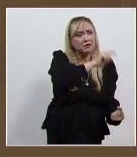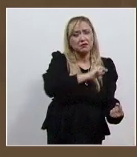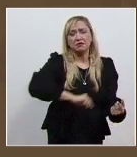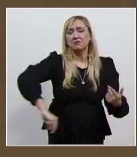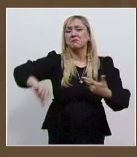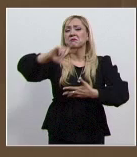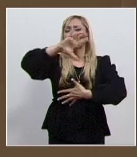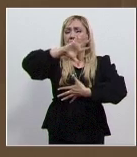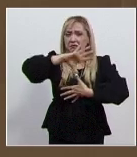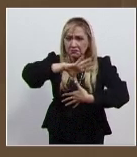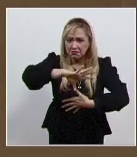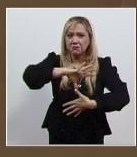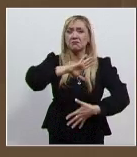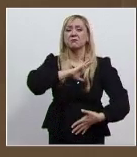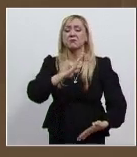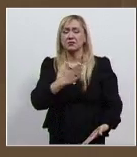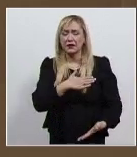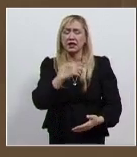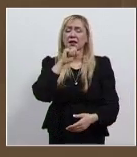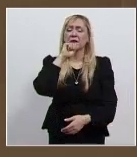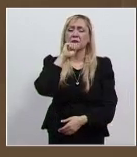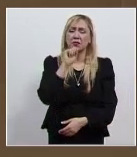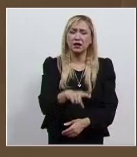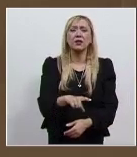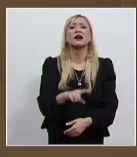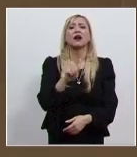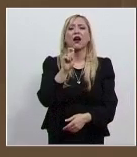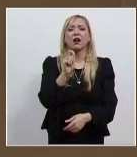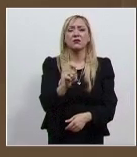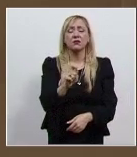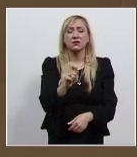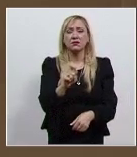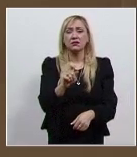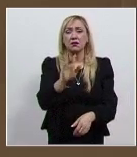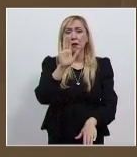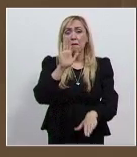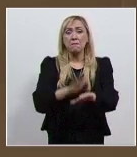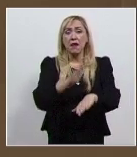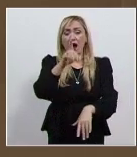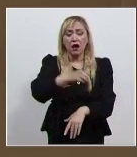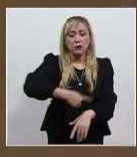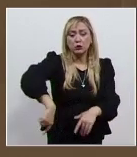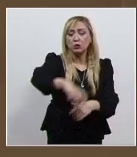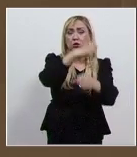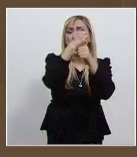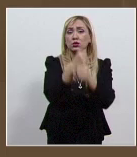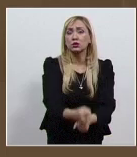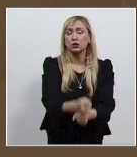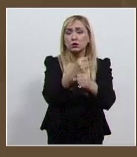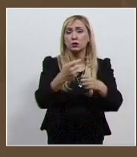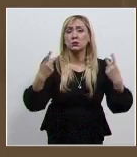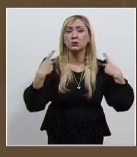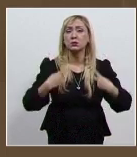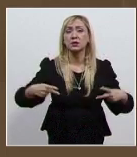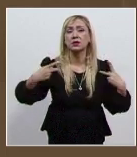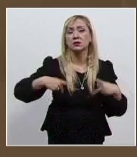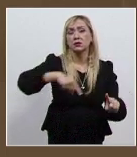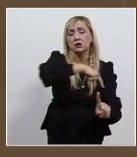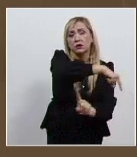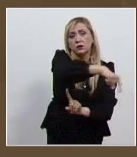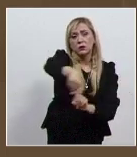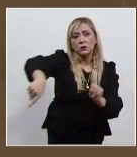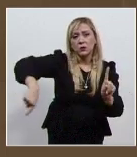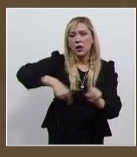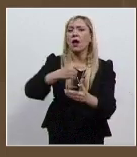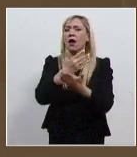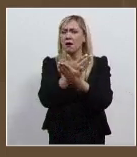región iberoamericana, en perjuicio no solo de la independencia de los juzgadoras y